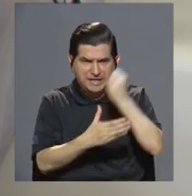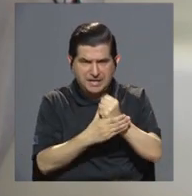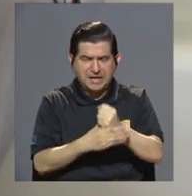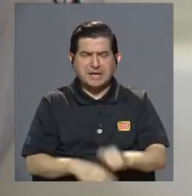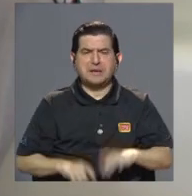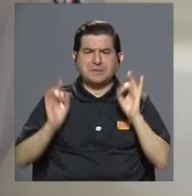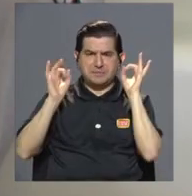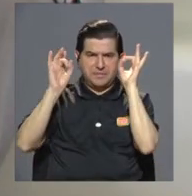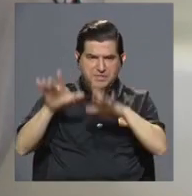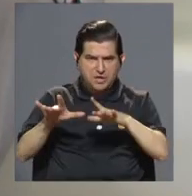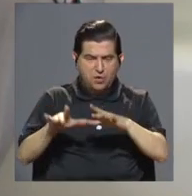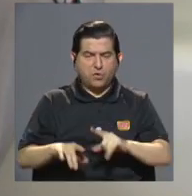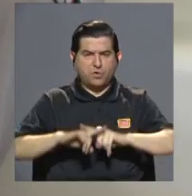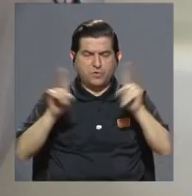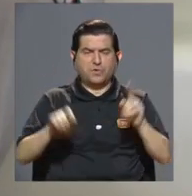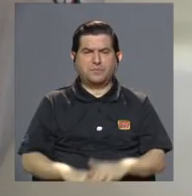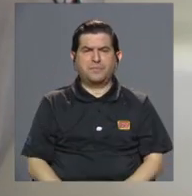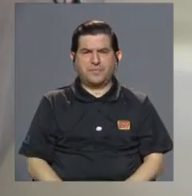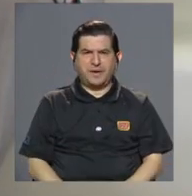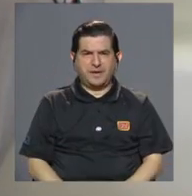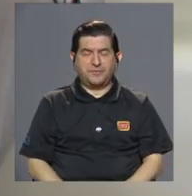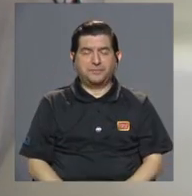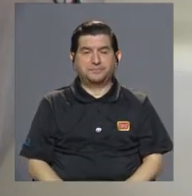odio, pero